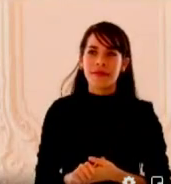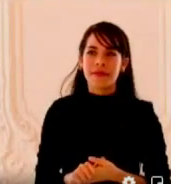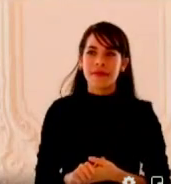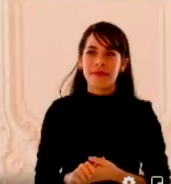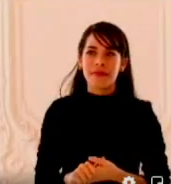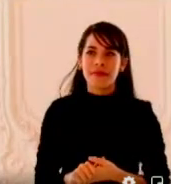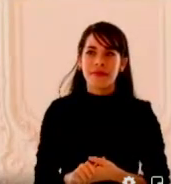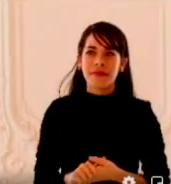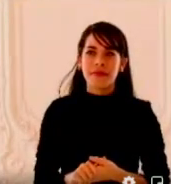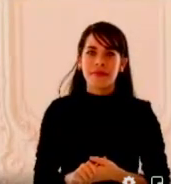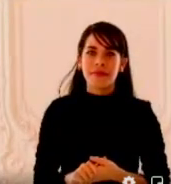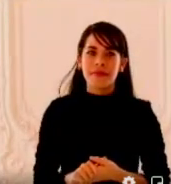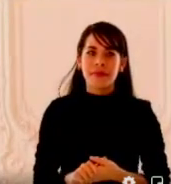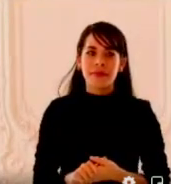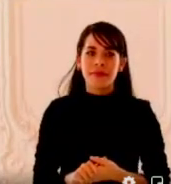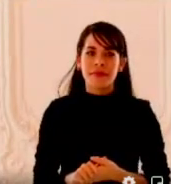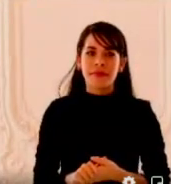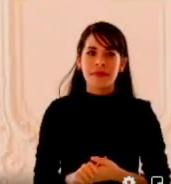Usted